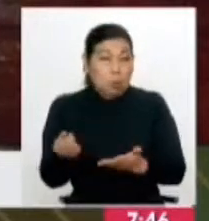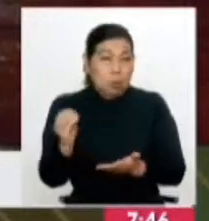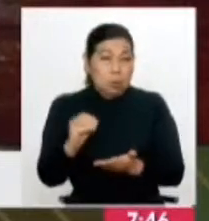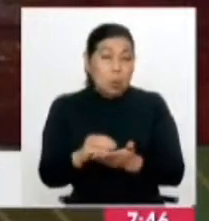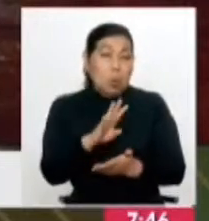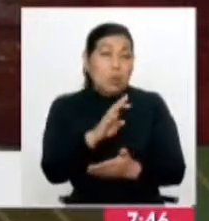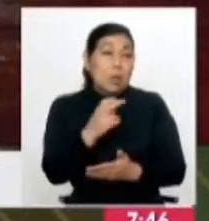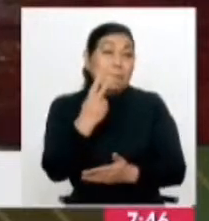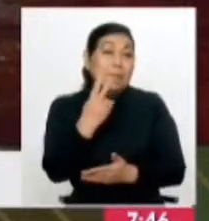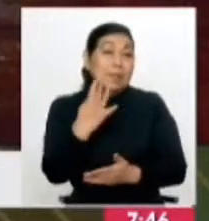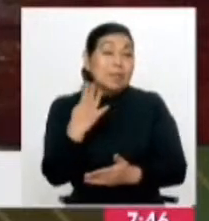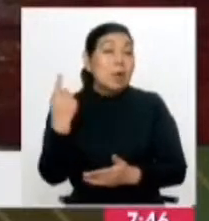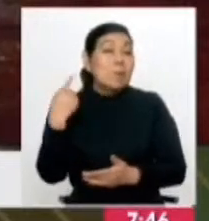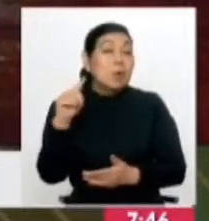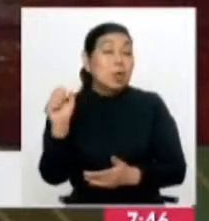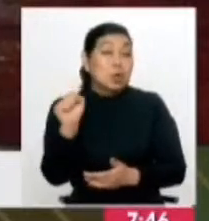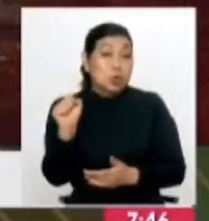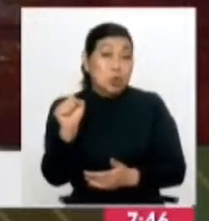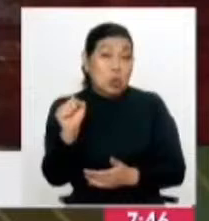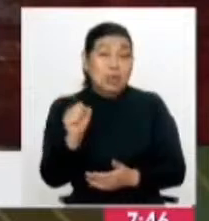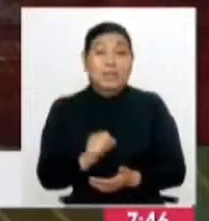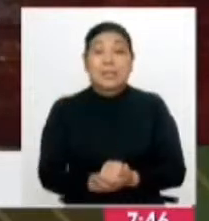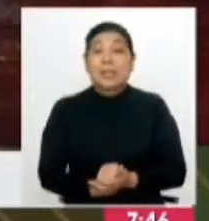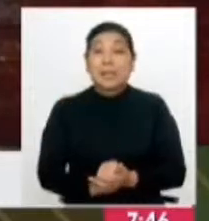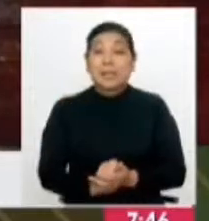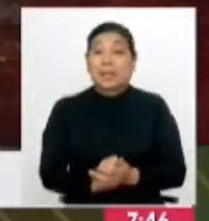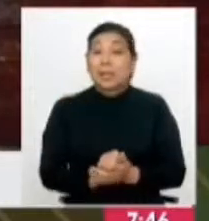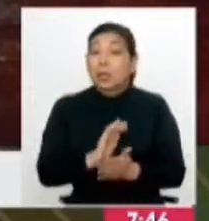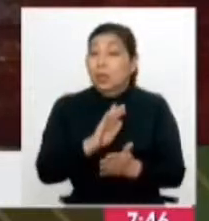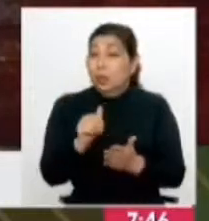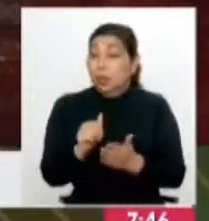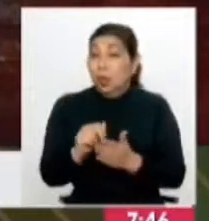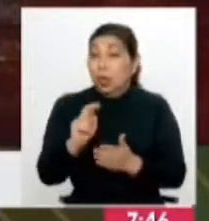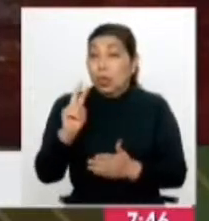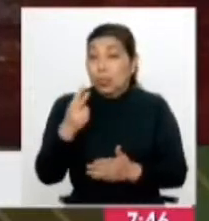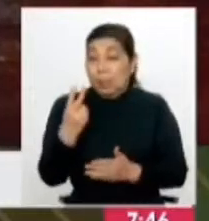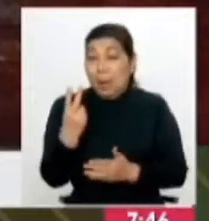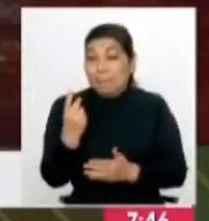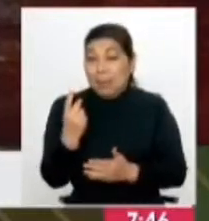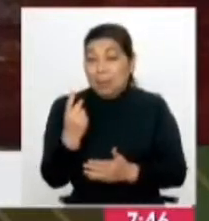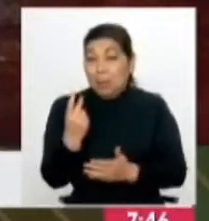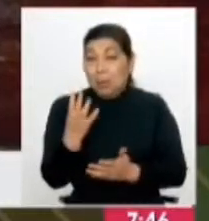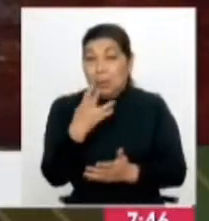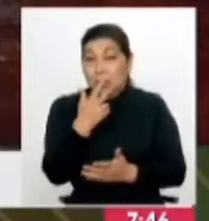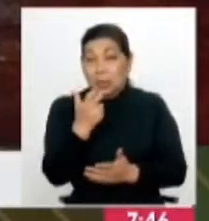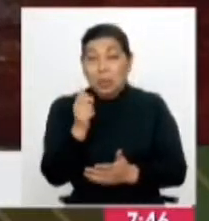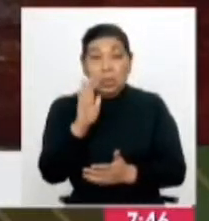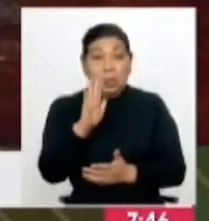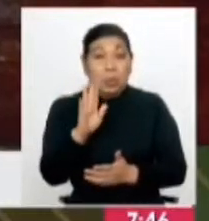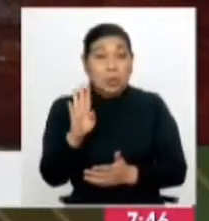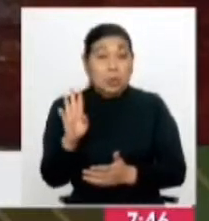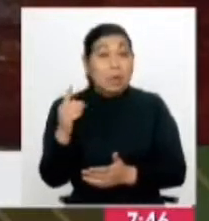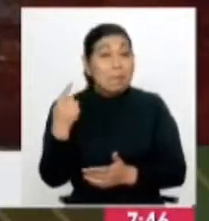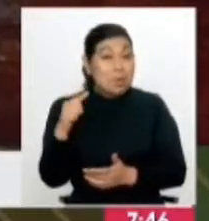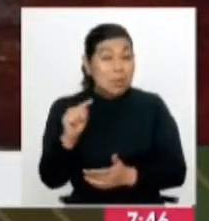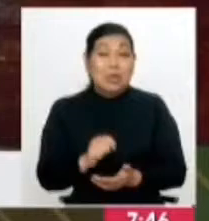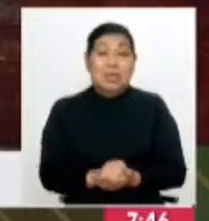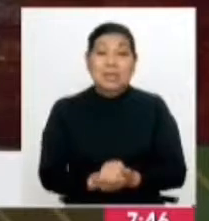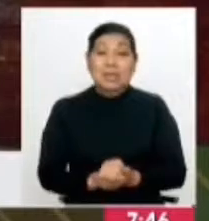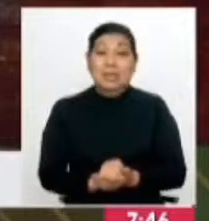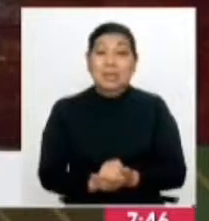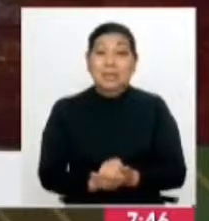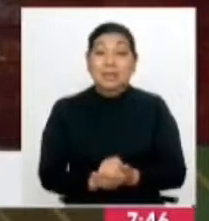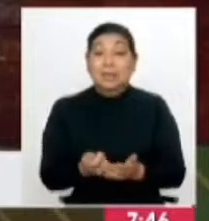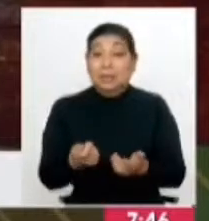acumulado 425 millones de soles de utilidad. Durante todo el 2021 el banco hizo 354 millones. O